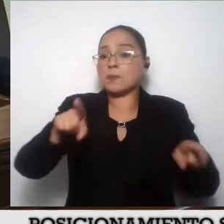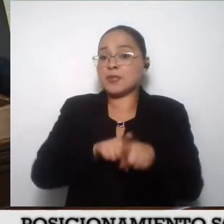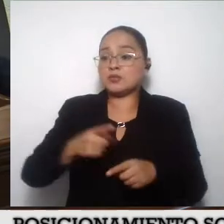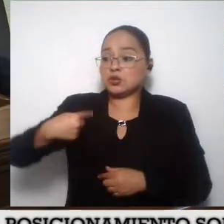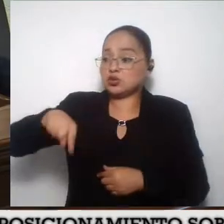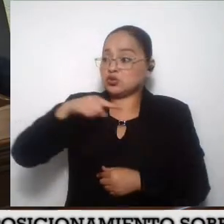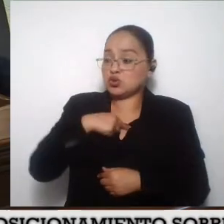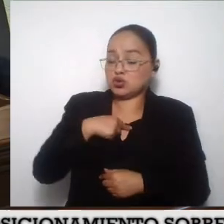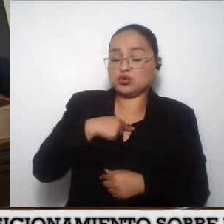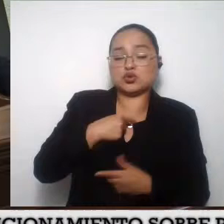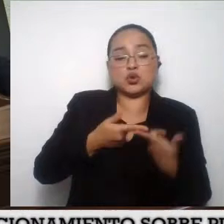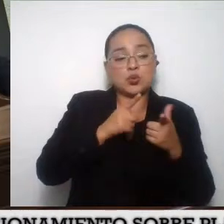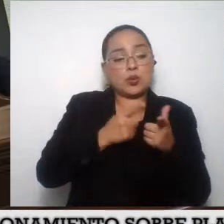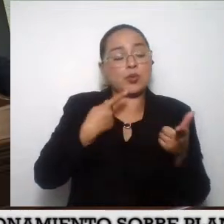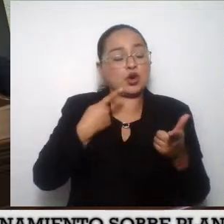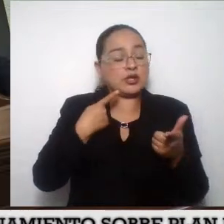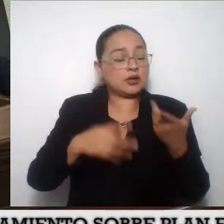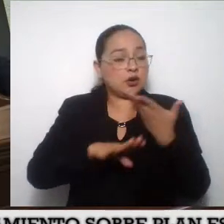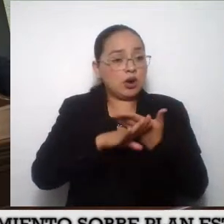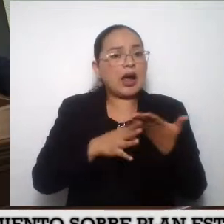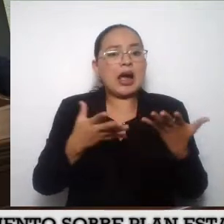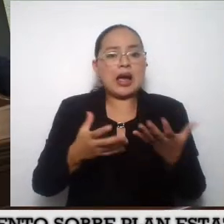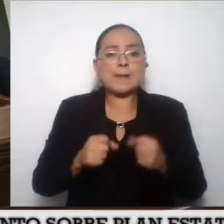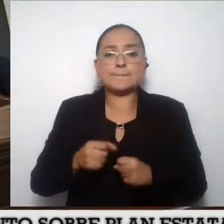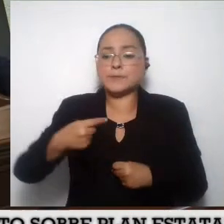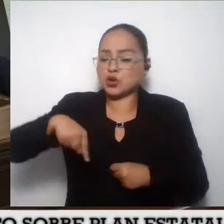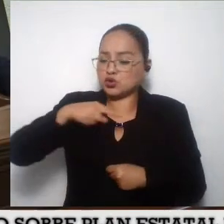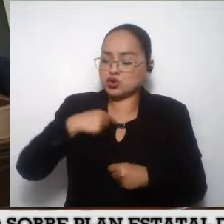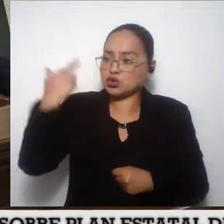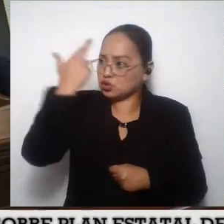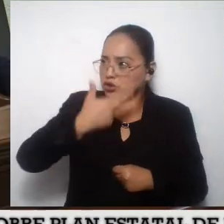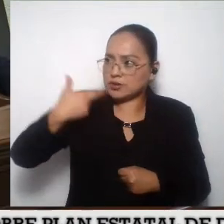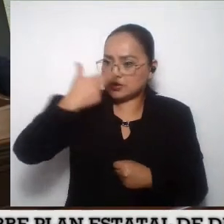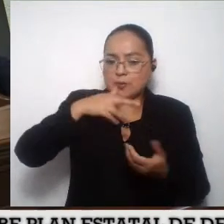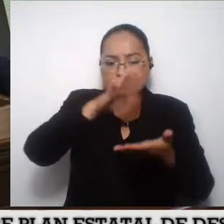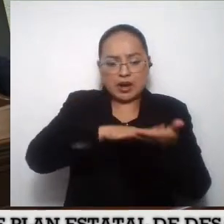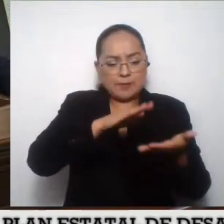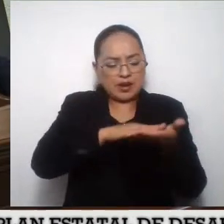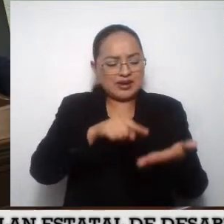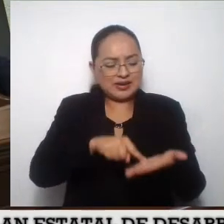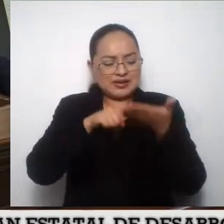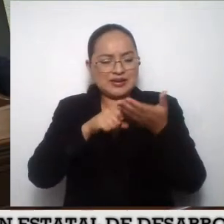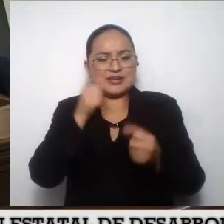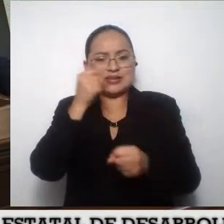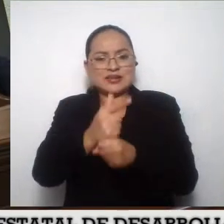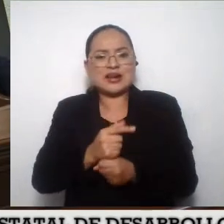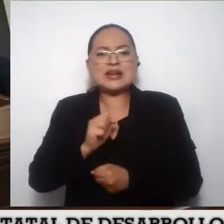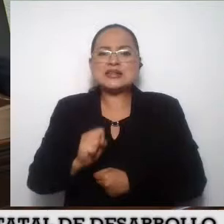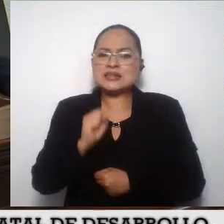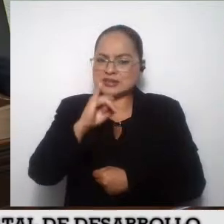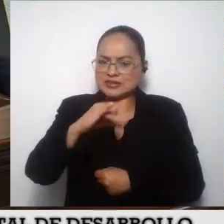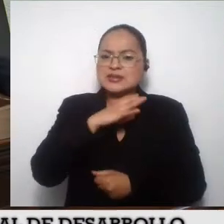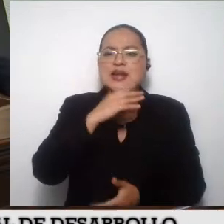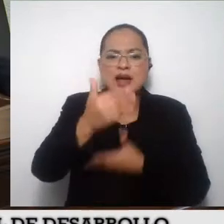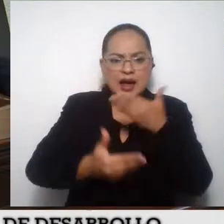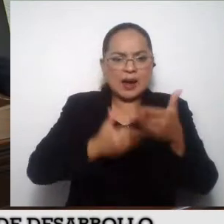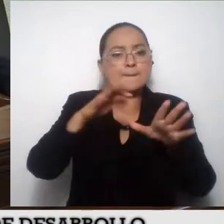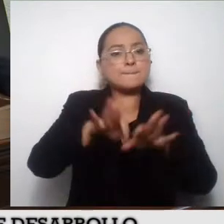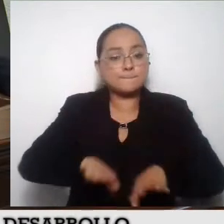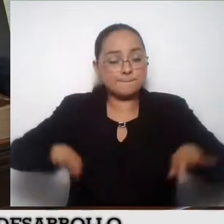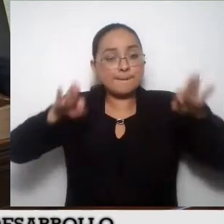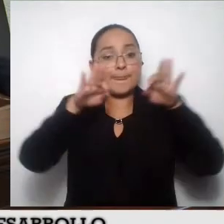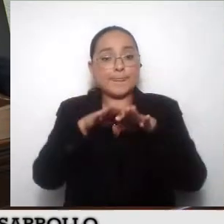Hemos revisado el plan y hemos encontrado un documento que tiene avances sustantivos en los